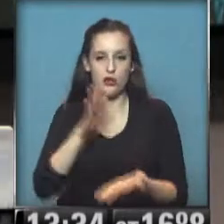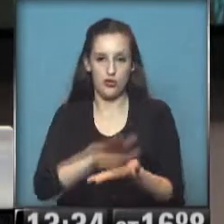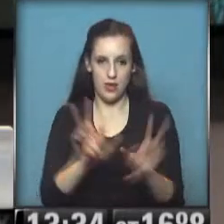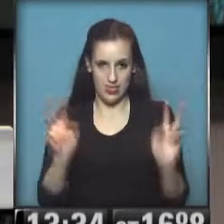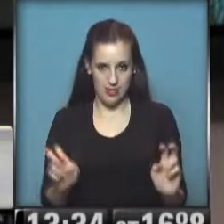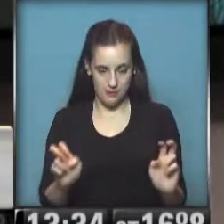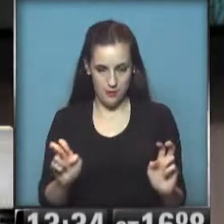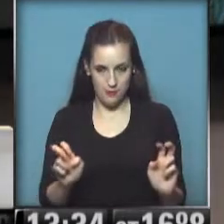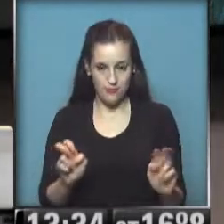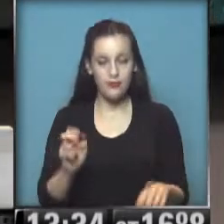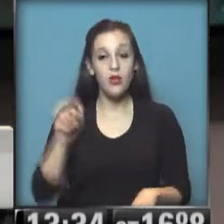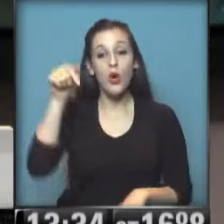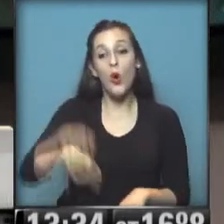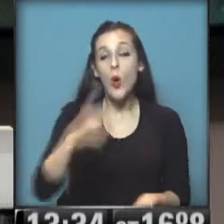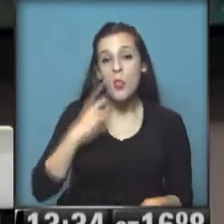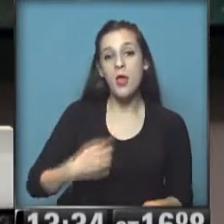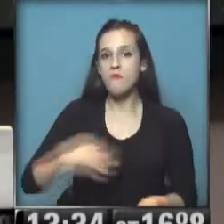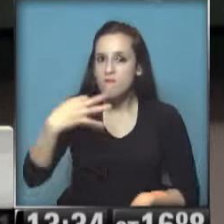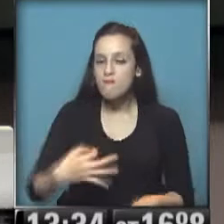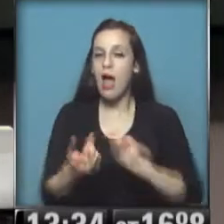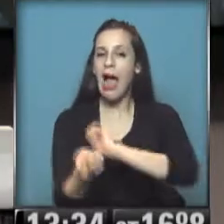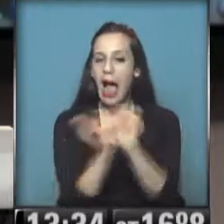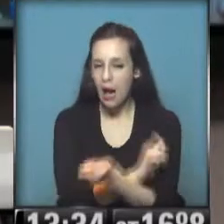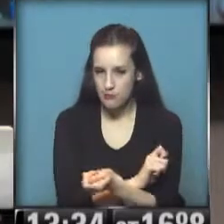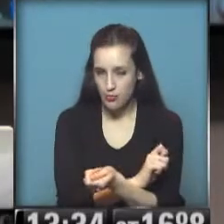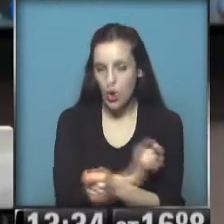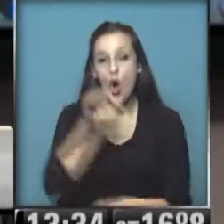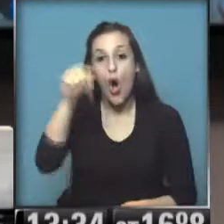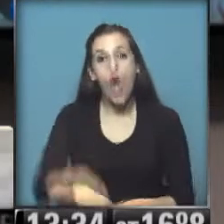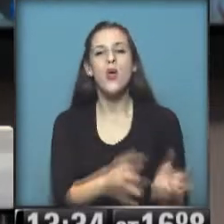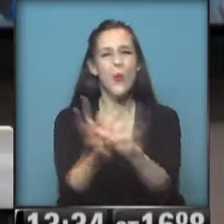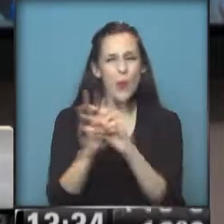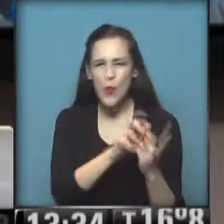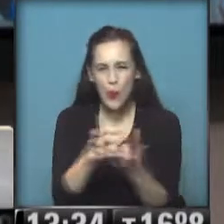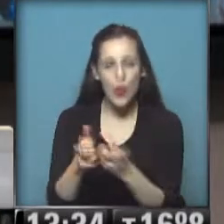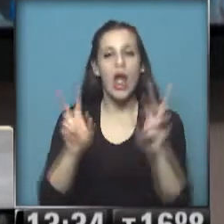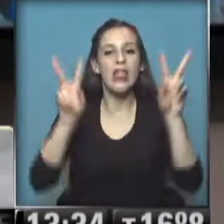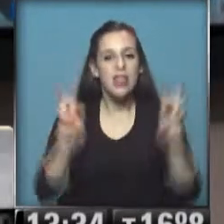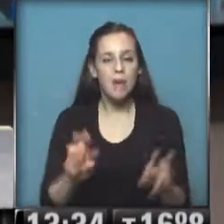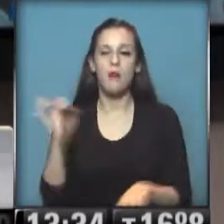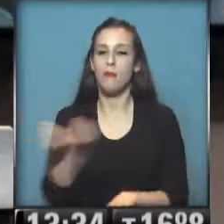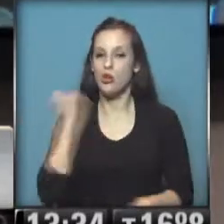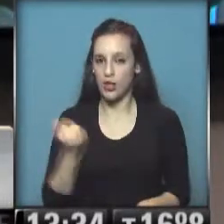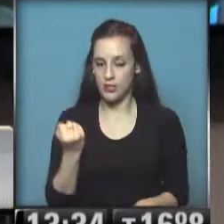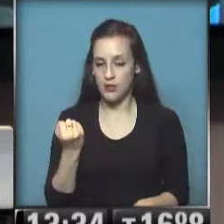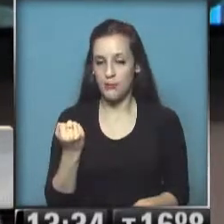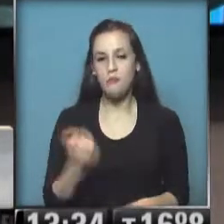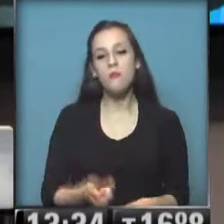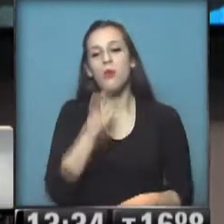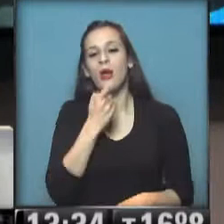cambiado para bien hoy están en agenda temas que hasta hace un tiempo estaban en su especificidad uno podría preguntarse